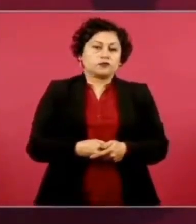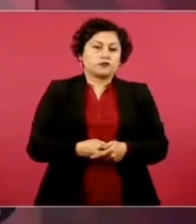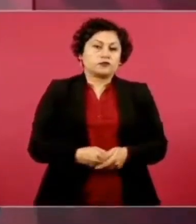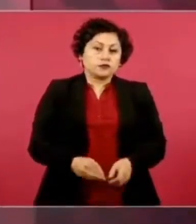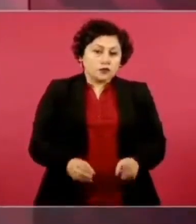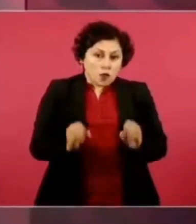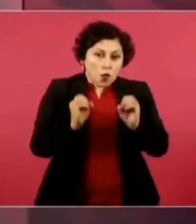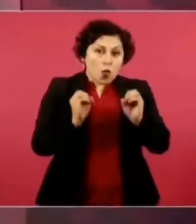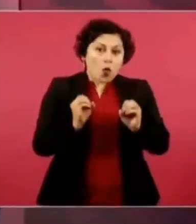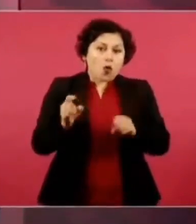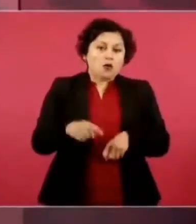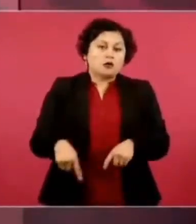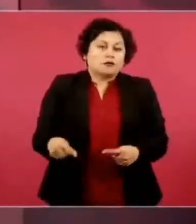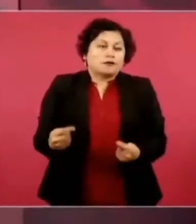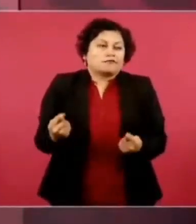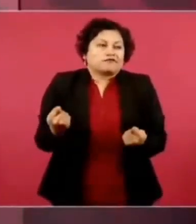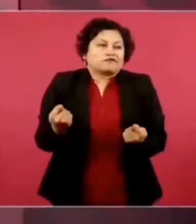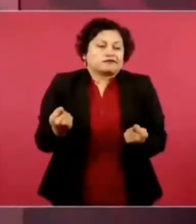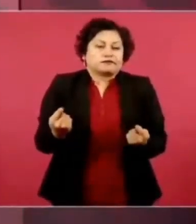resbala todo.